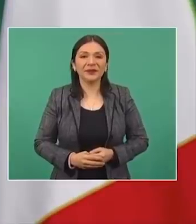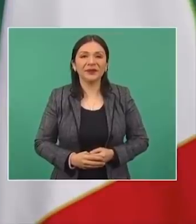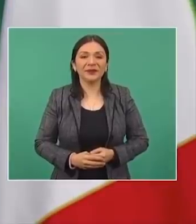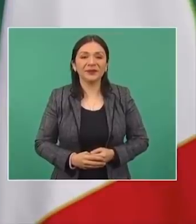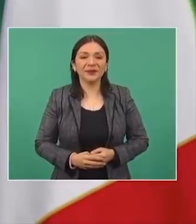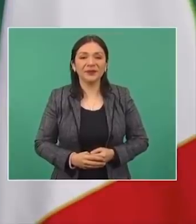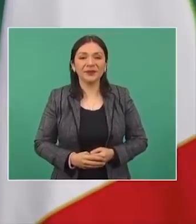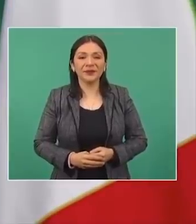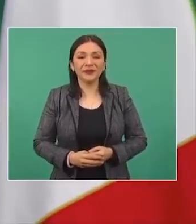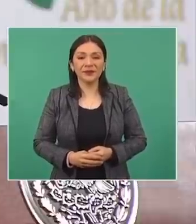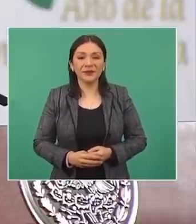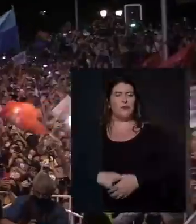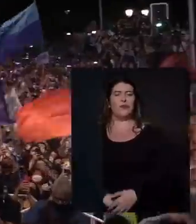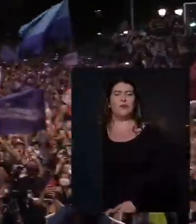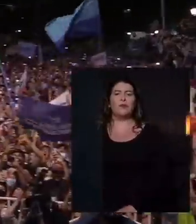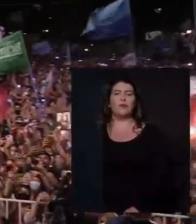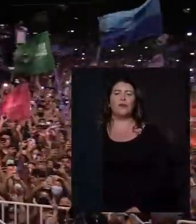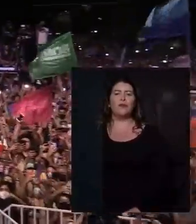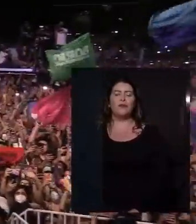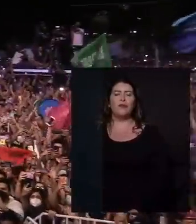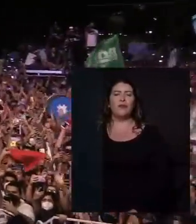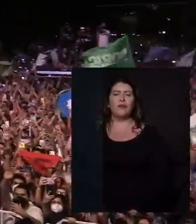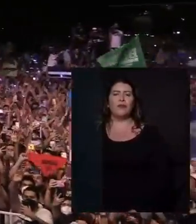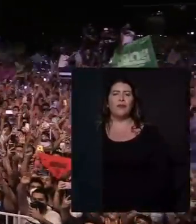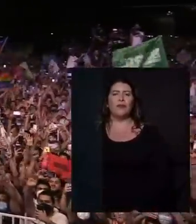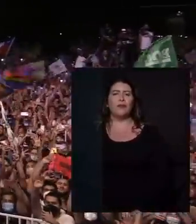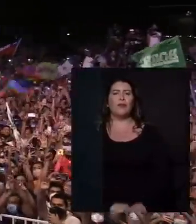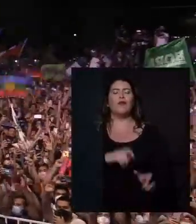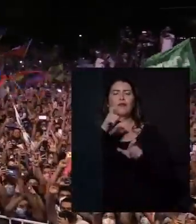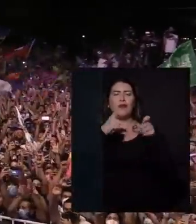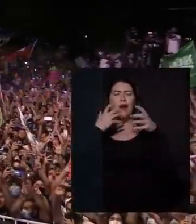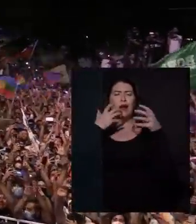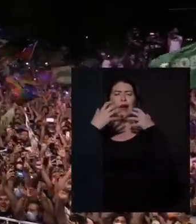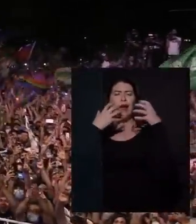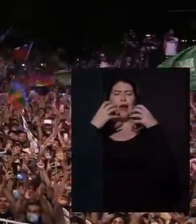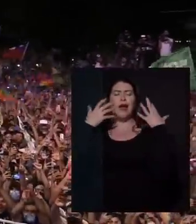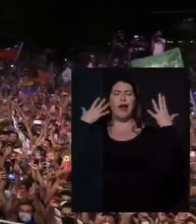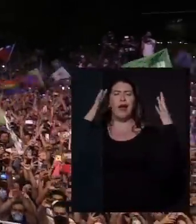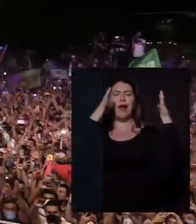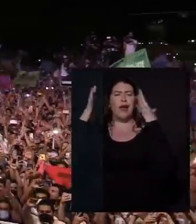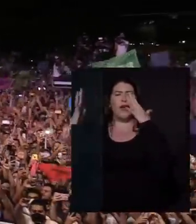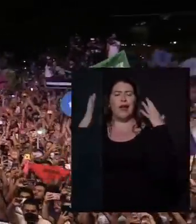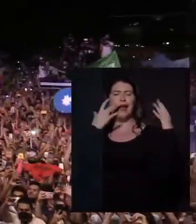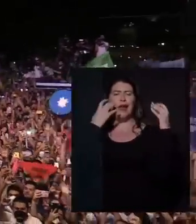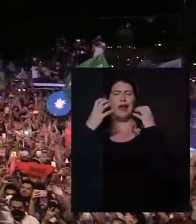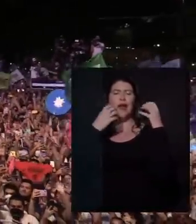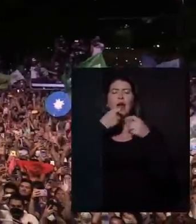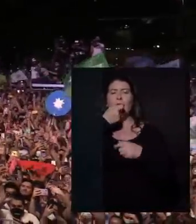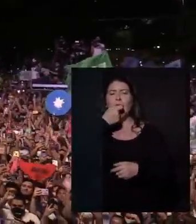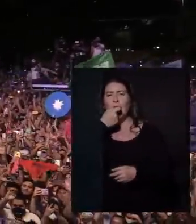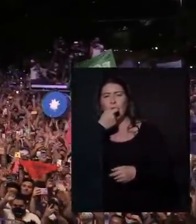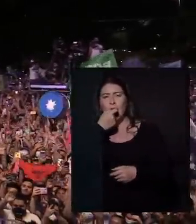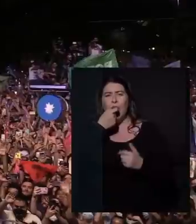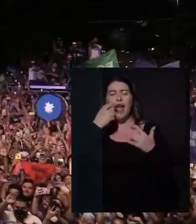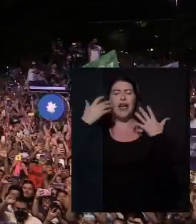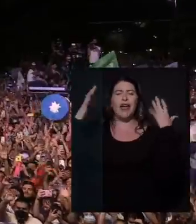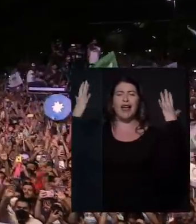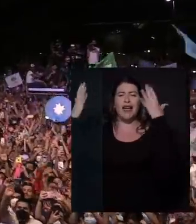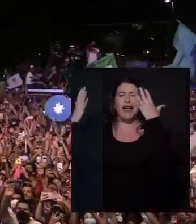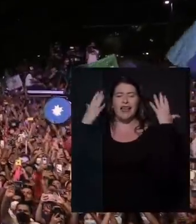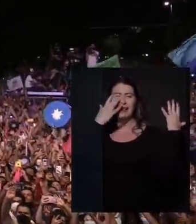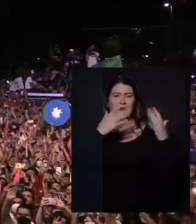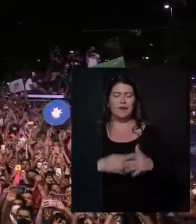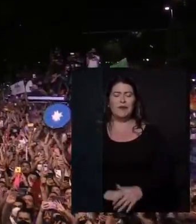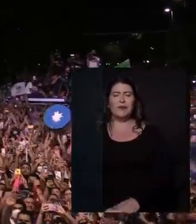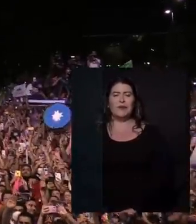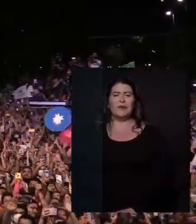Ya lo felicité en la mañana porque hay una diferencia de